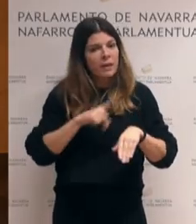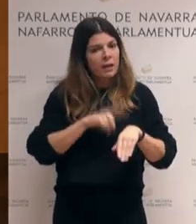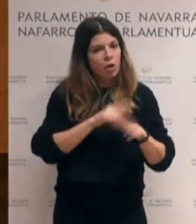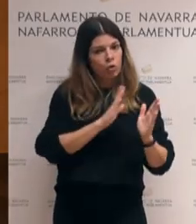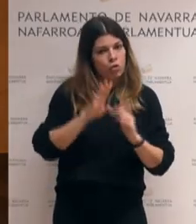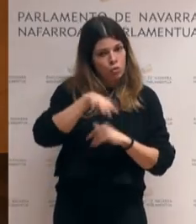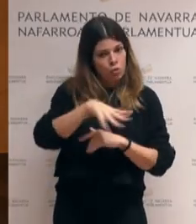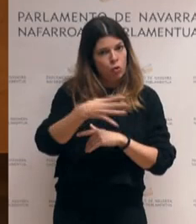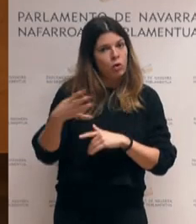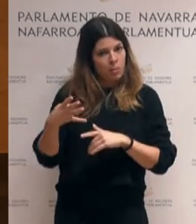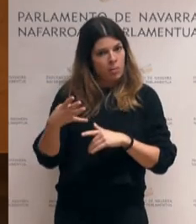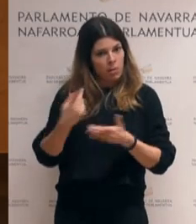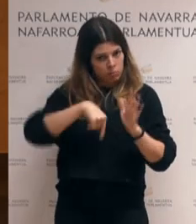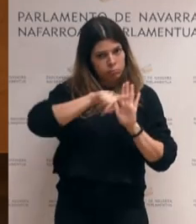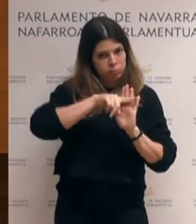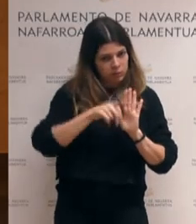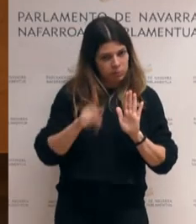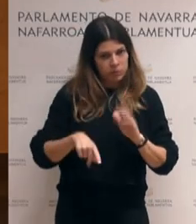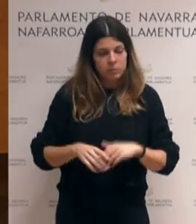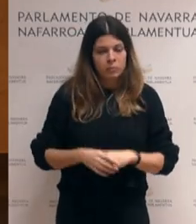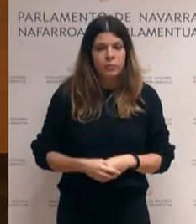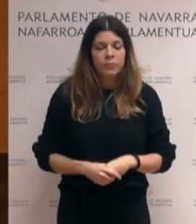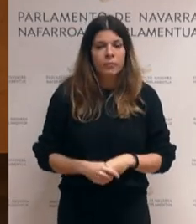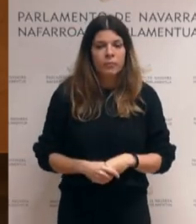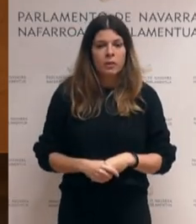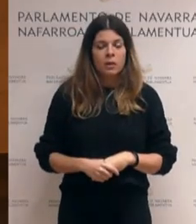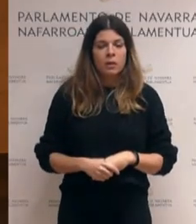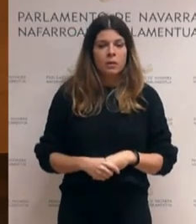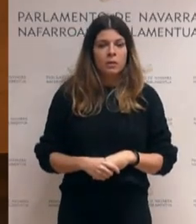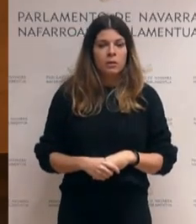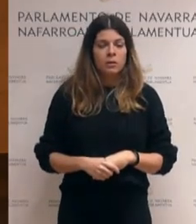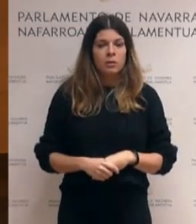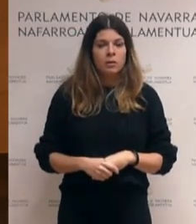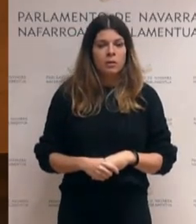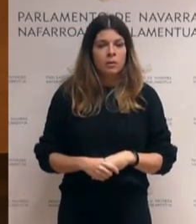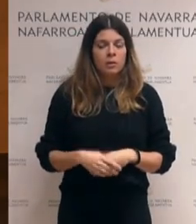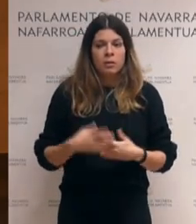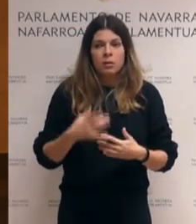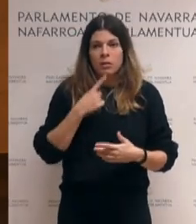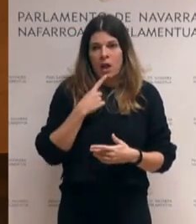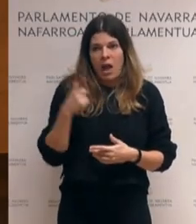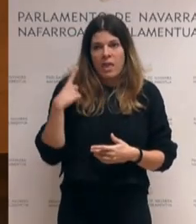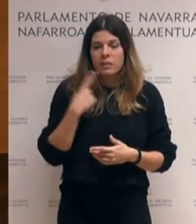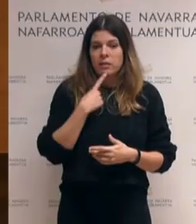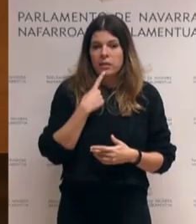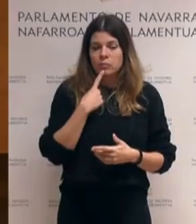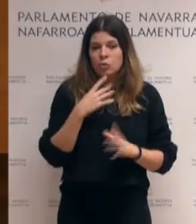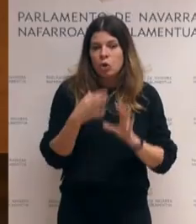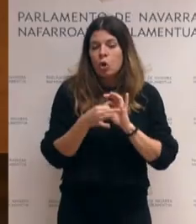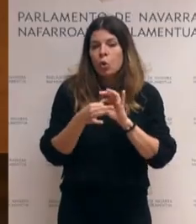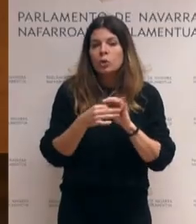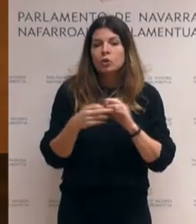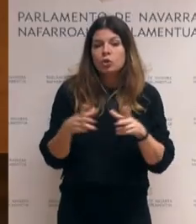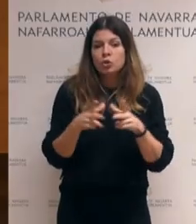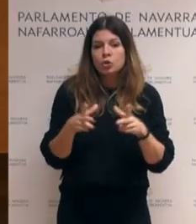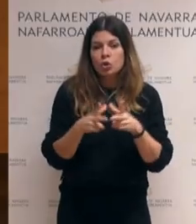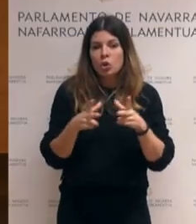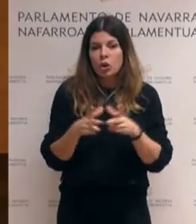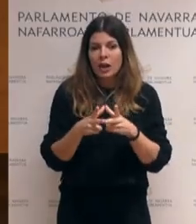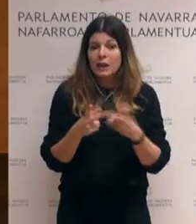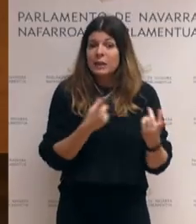tal efecto decíamos ayer que es imposible no existe una cohesión social real